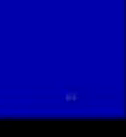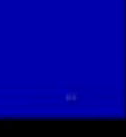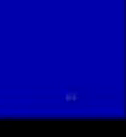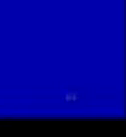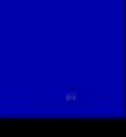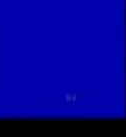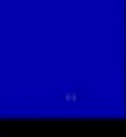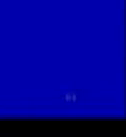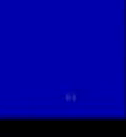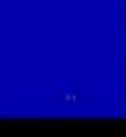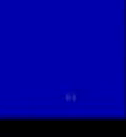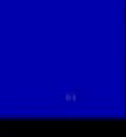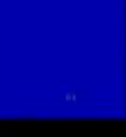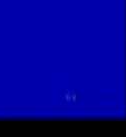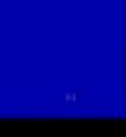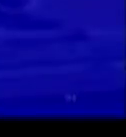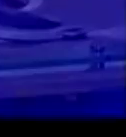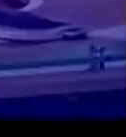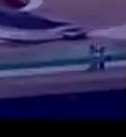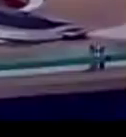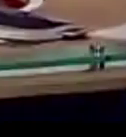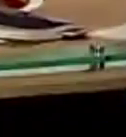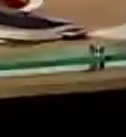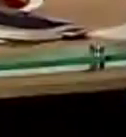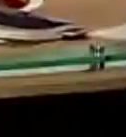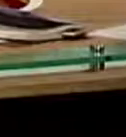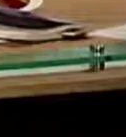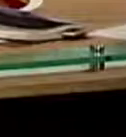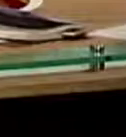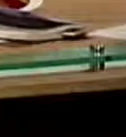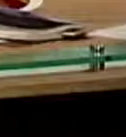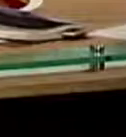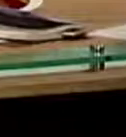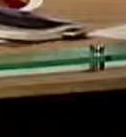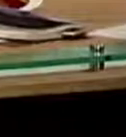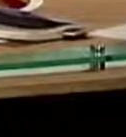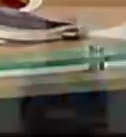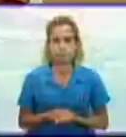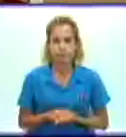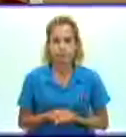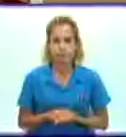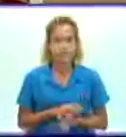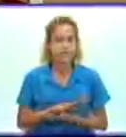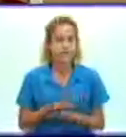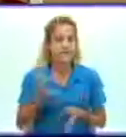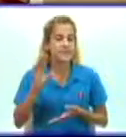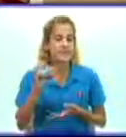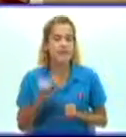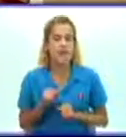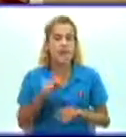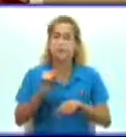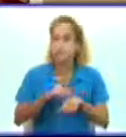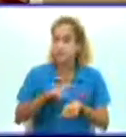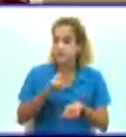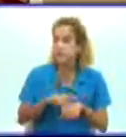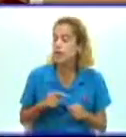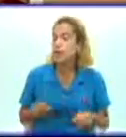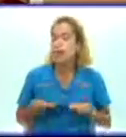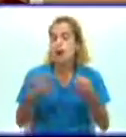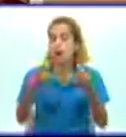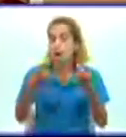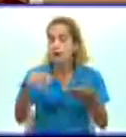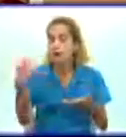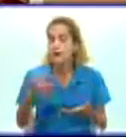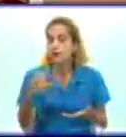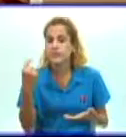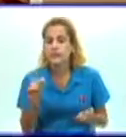Bueno, ya les decía, Estamos en tiempo de orientarle las actividades que yo